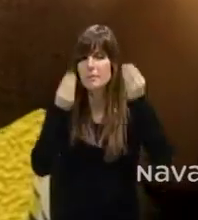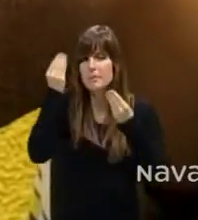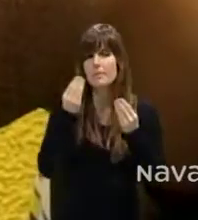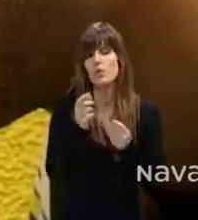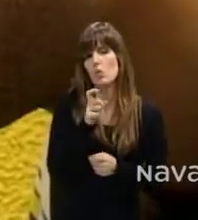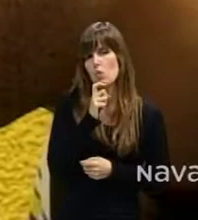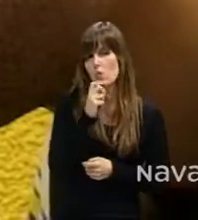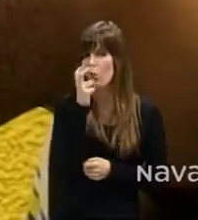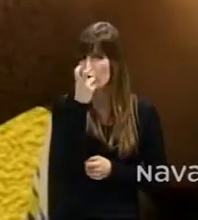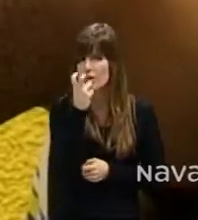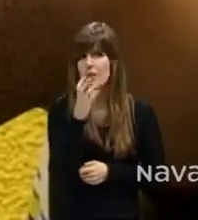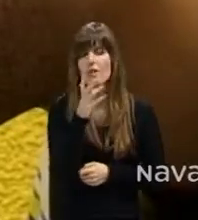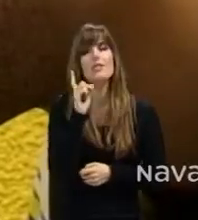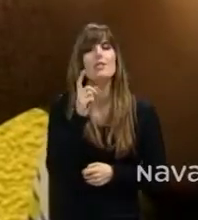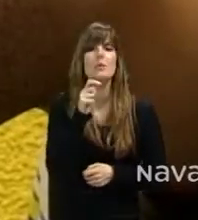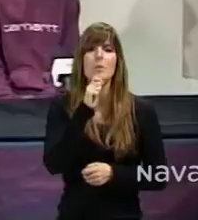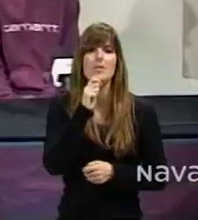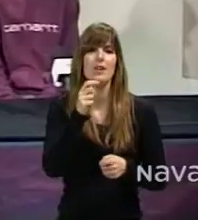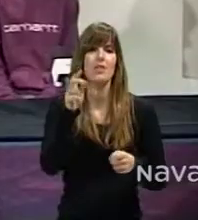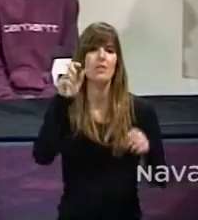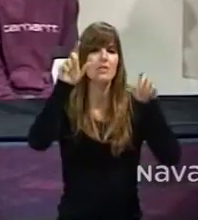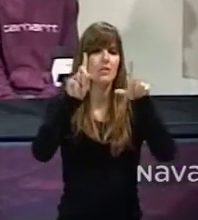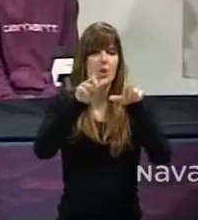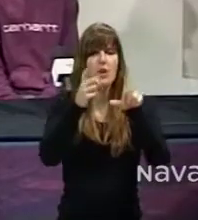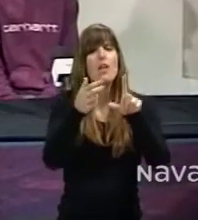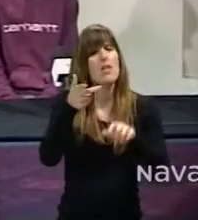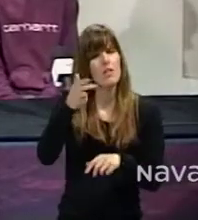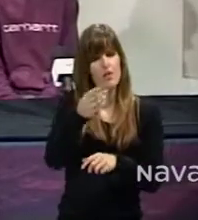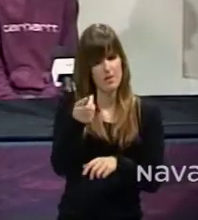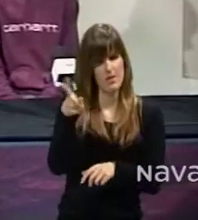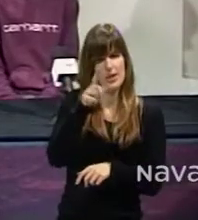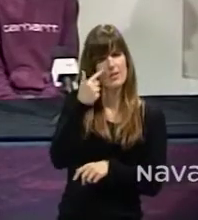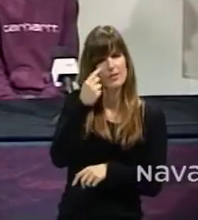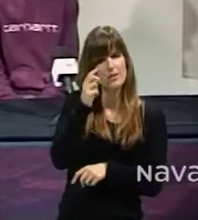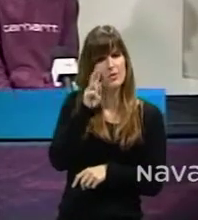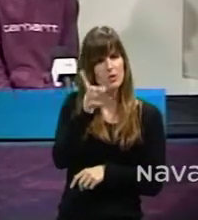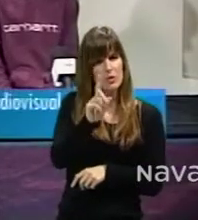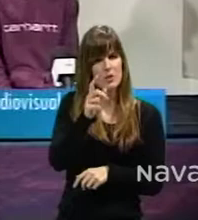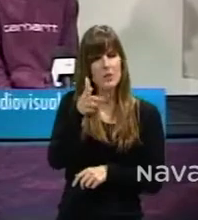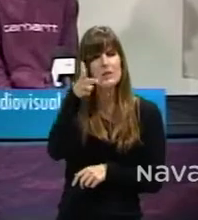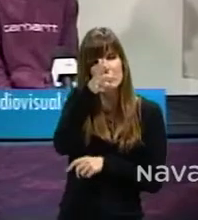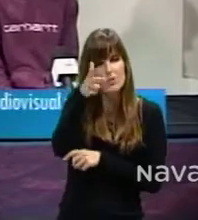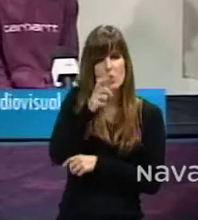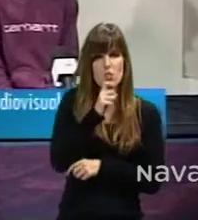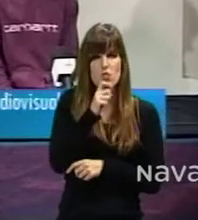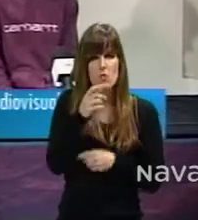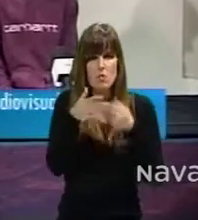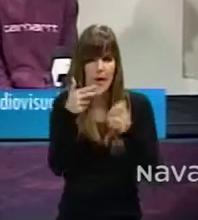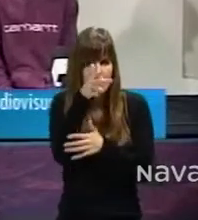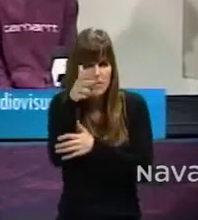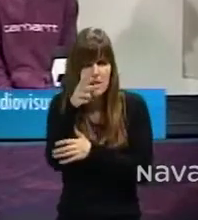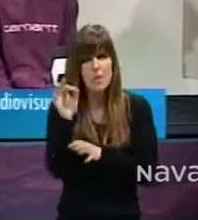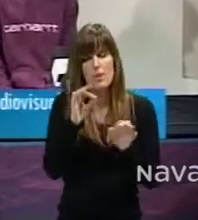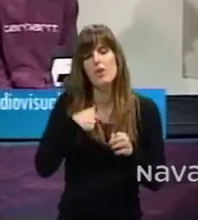no sólo el que hay delante de las cámaras, sino sobre todo me llamaba la atención el que había detrás y siempre he estado imaginándome, siempre he